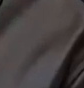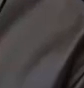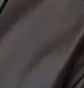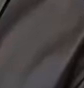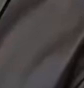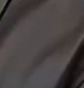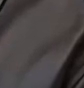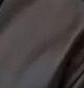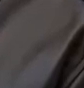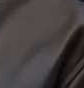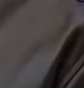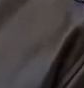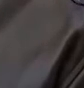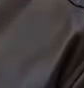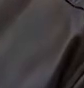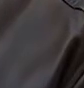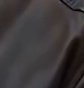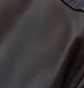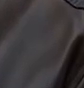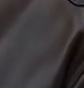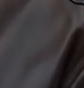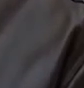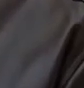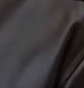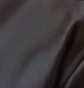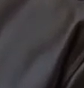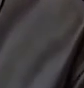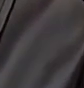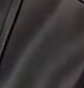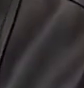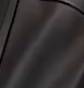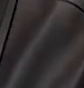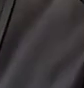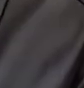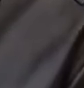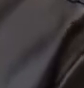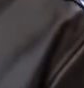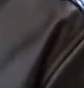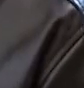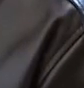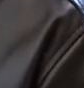Dicen, ¿no va a cambiar la estrategia? Claro que no.